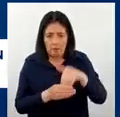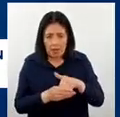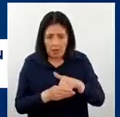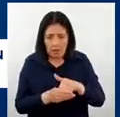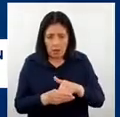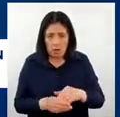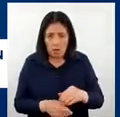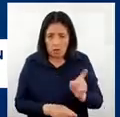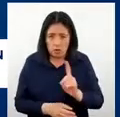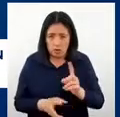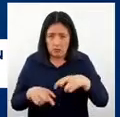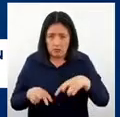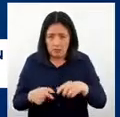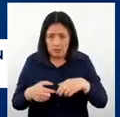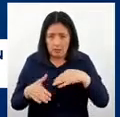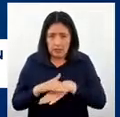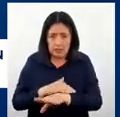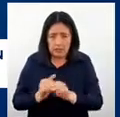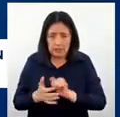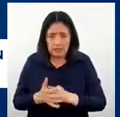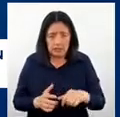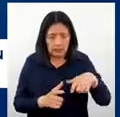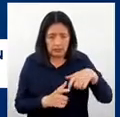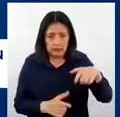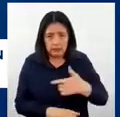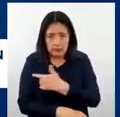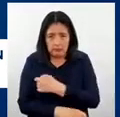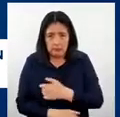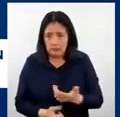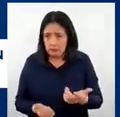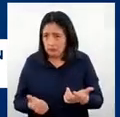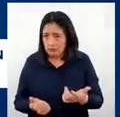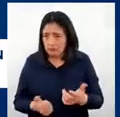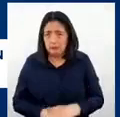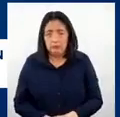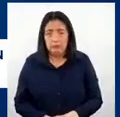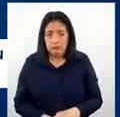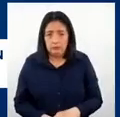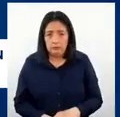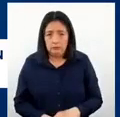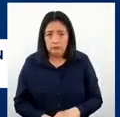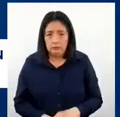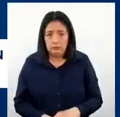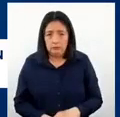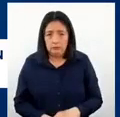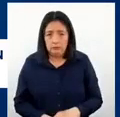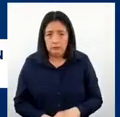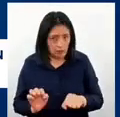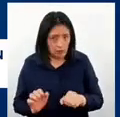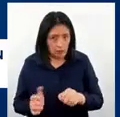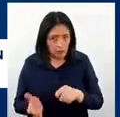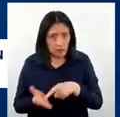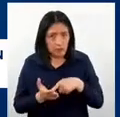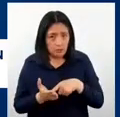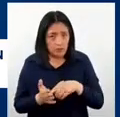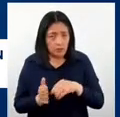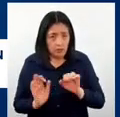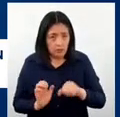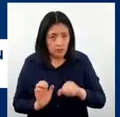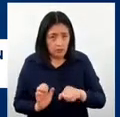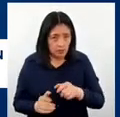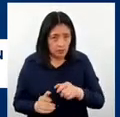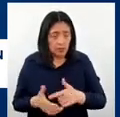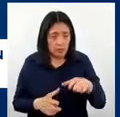están permitiendo ingresar sin carnet de vacunación. Sí, ¿Ellos deben exigir el carnet o es que